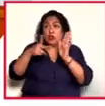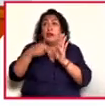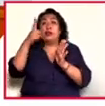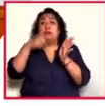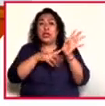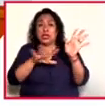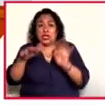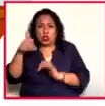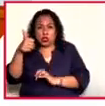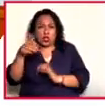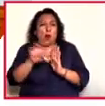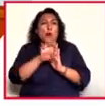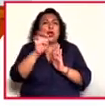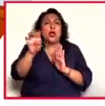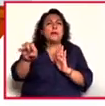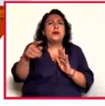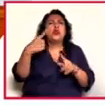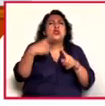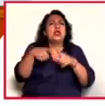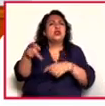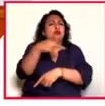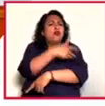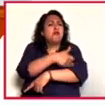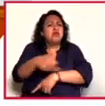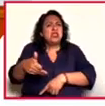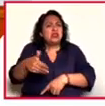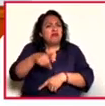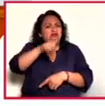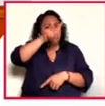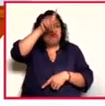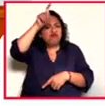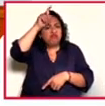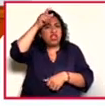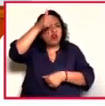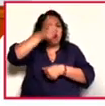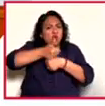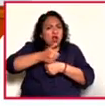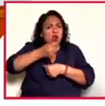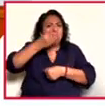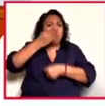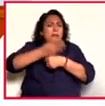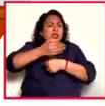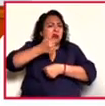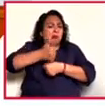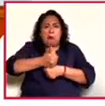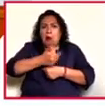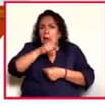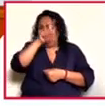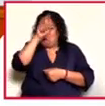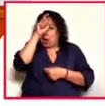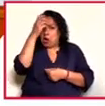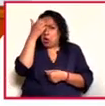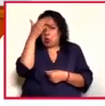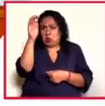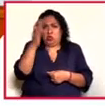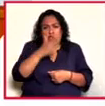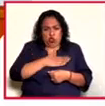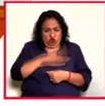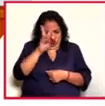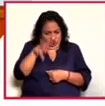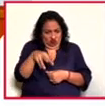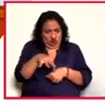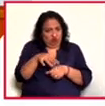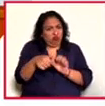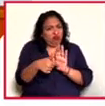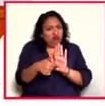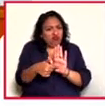orígenes familiares. No se sabía prácticamente nada de sus abuelos o de su bisabuelo. Yo hablo con documentación de su